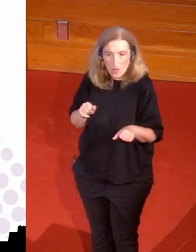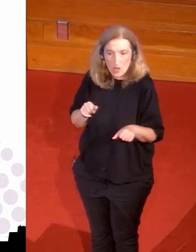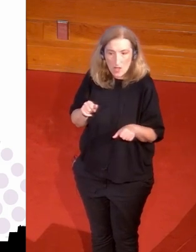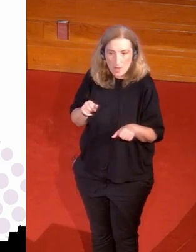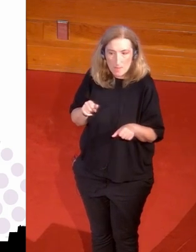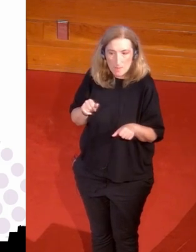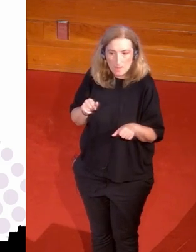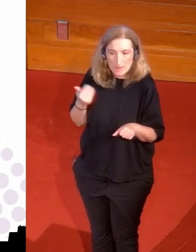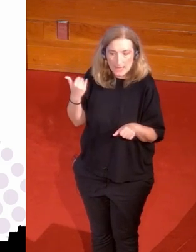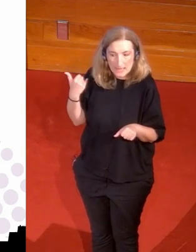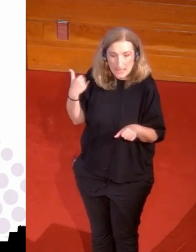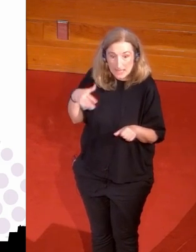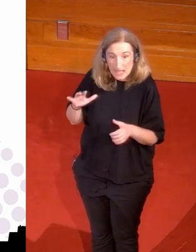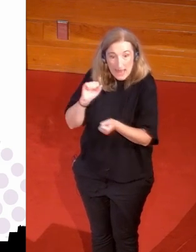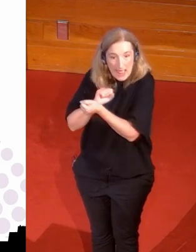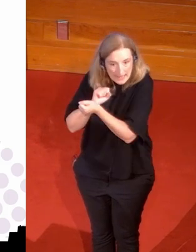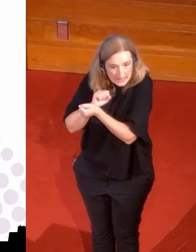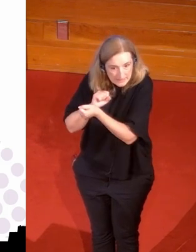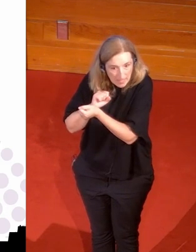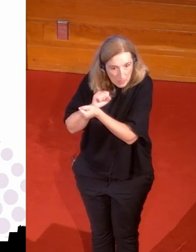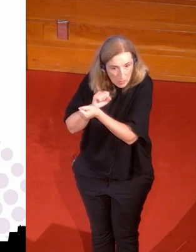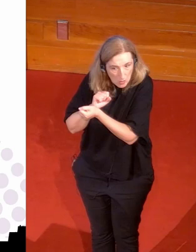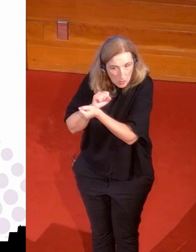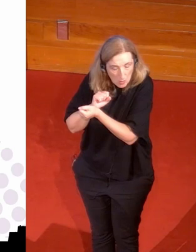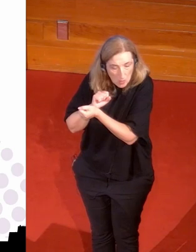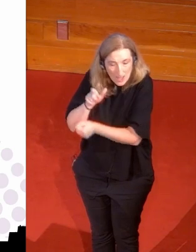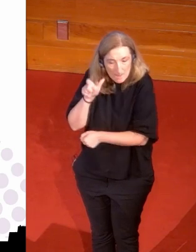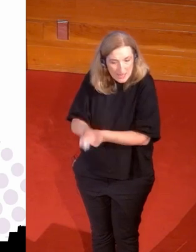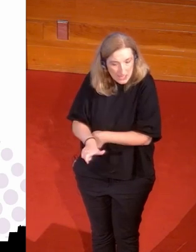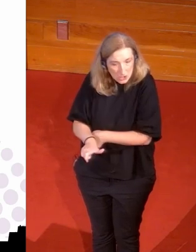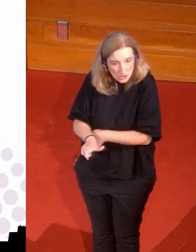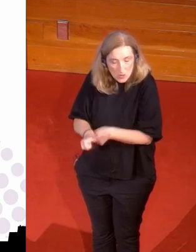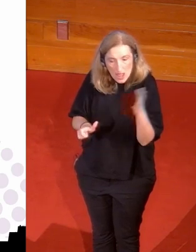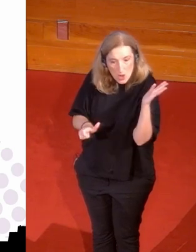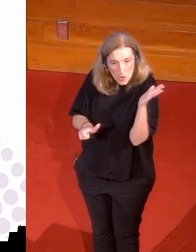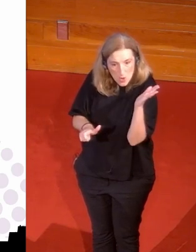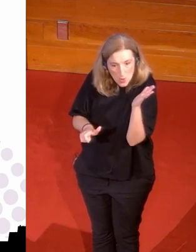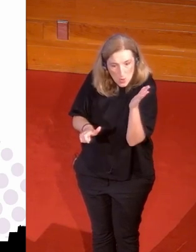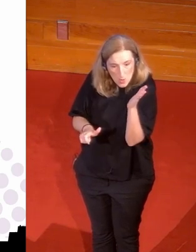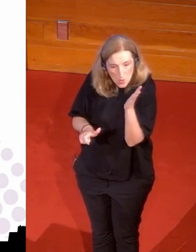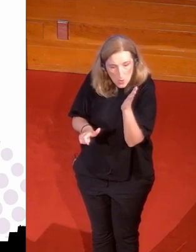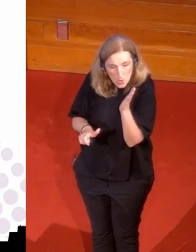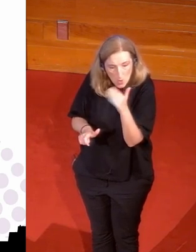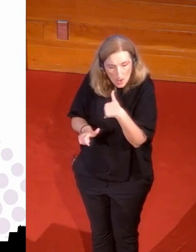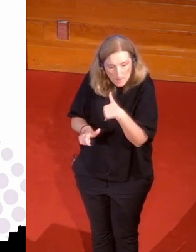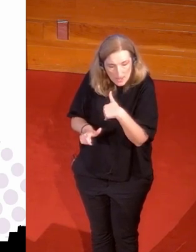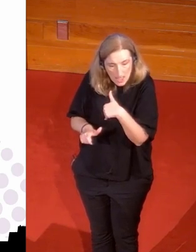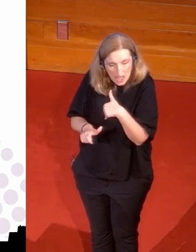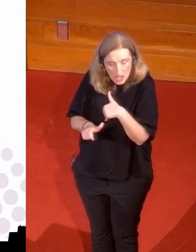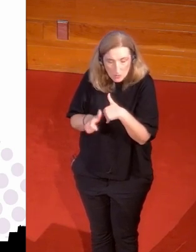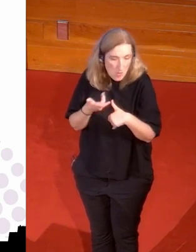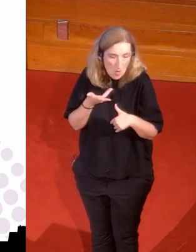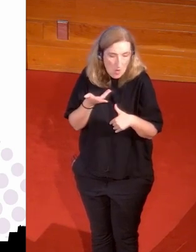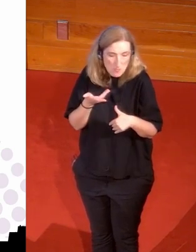que han eh arrestado pues que no tenía tendencias ni de rep